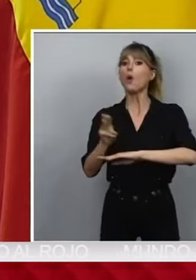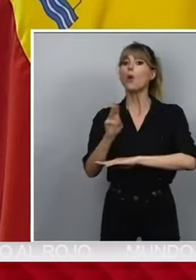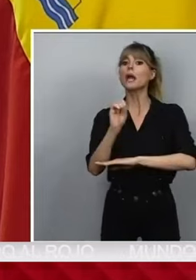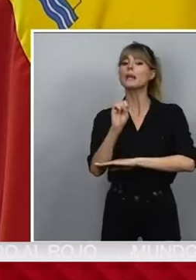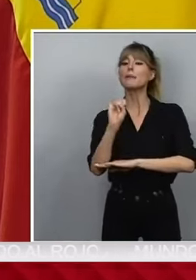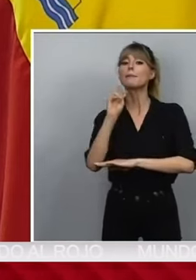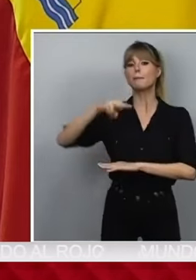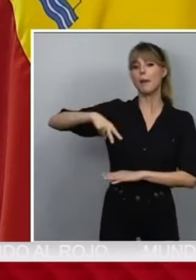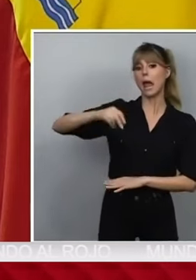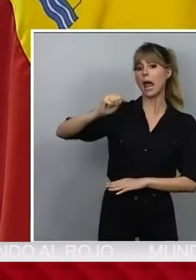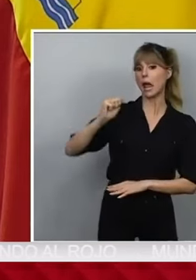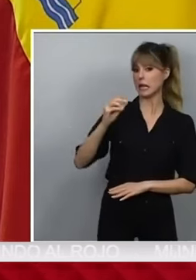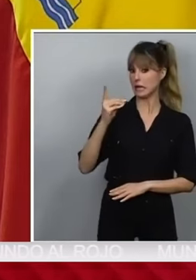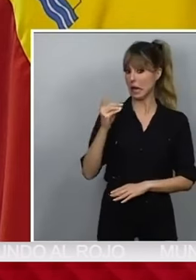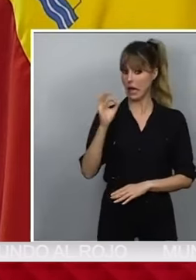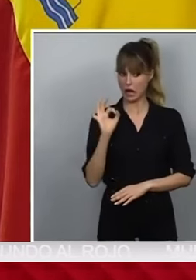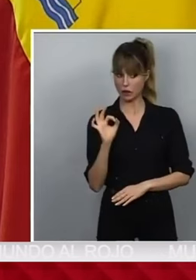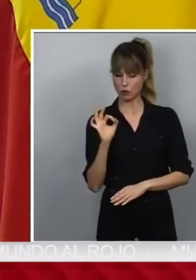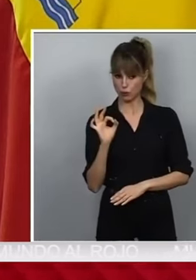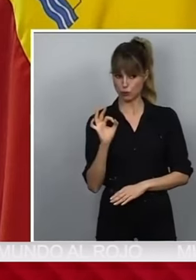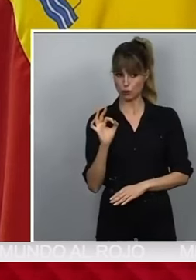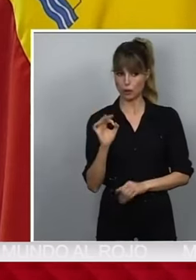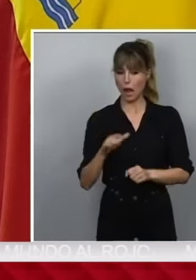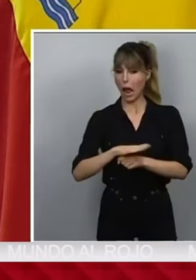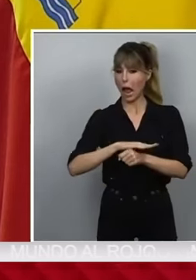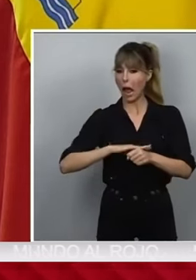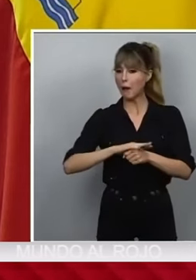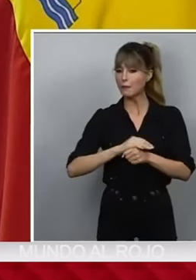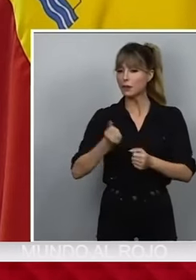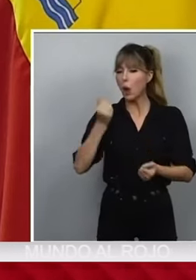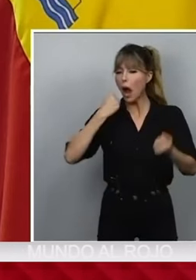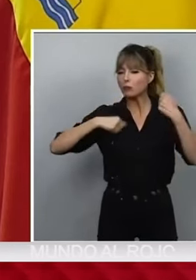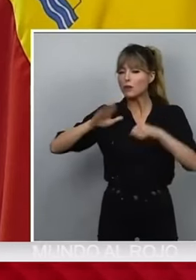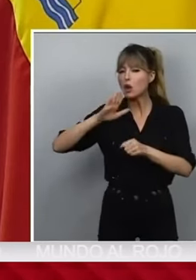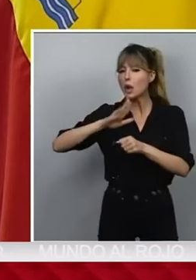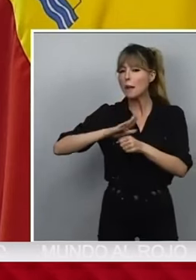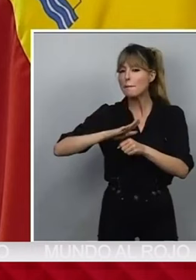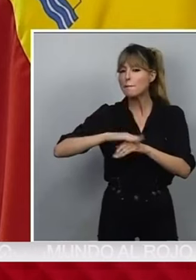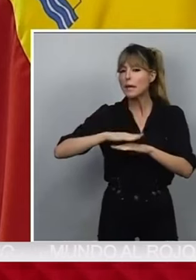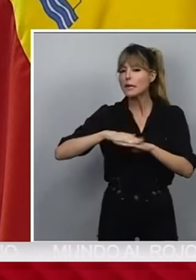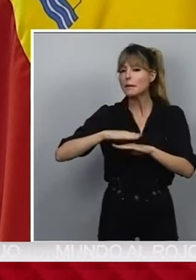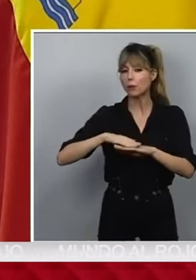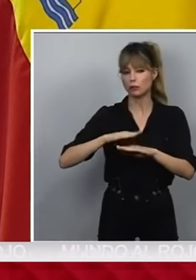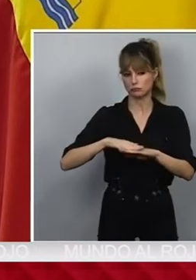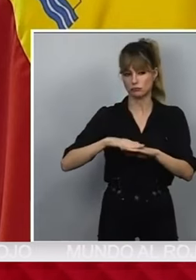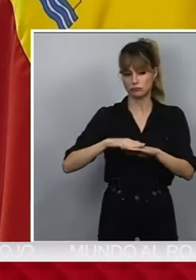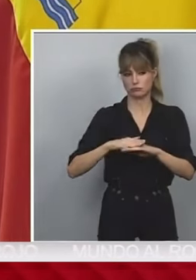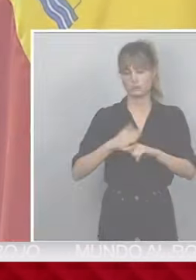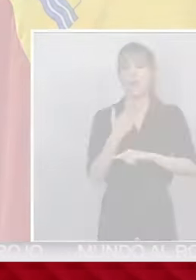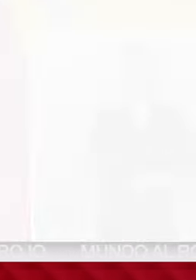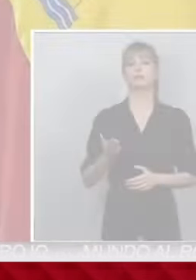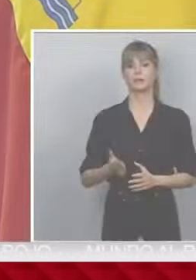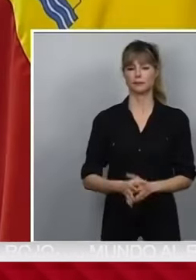caso al mínimo el ámbito de actuación es decir es una sonora enmienda si me